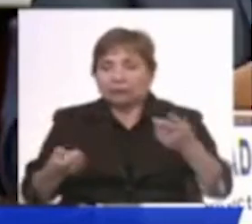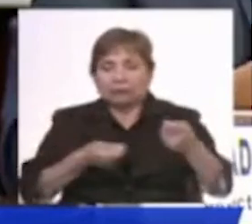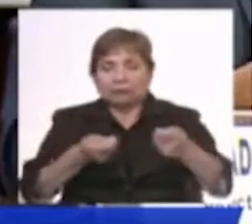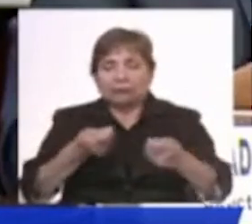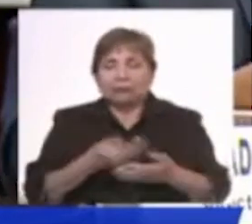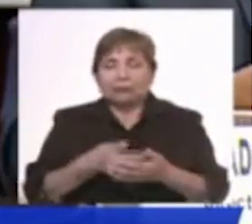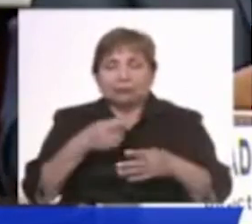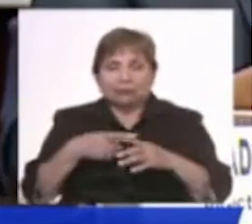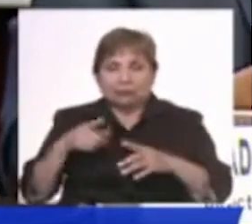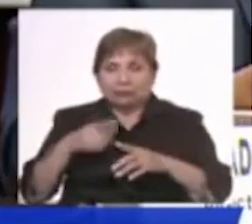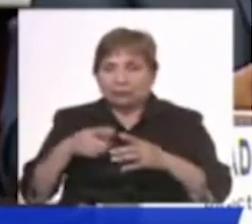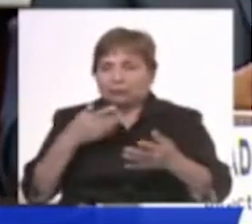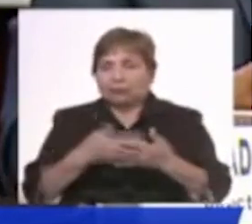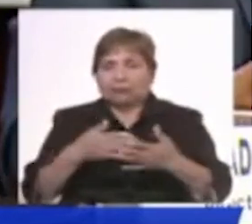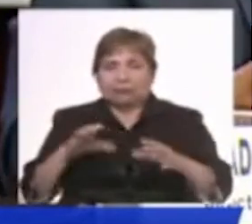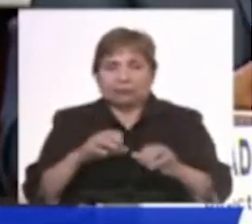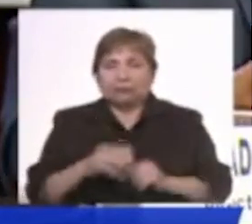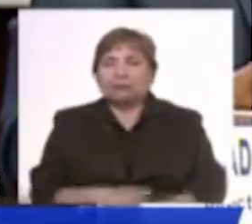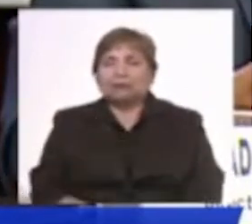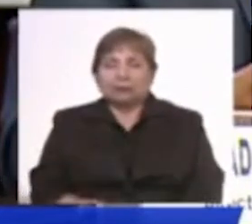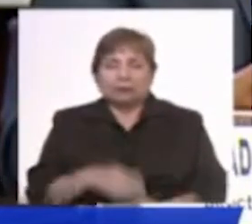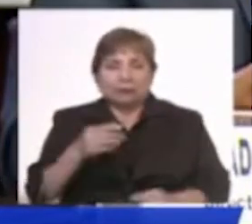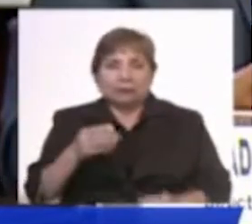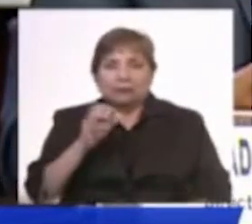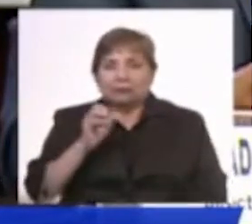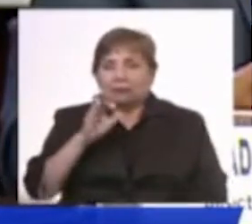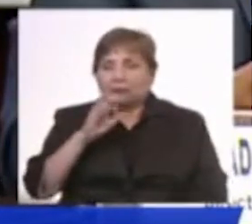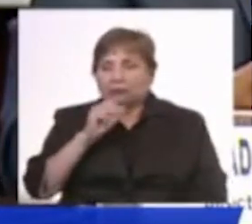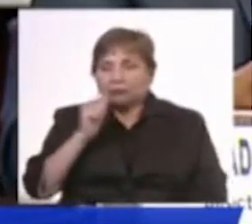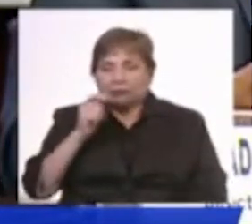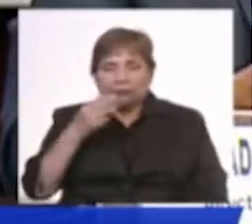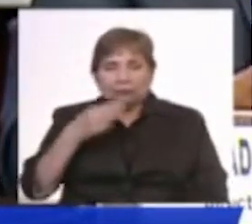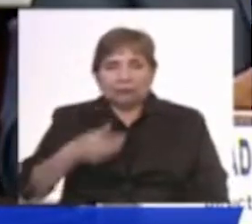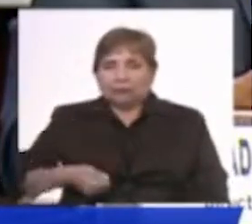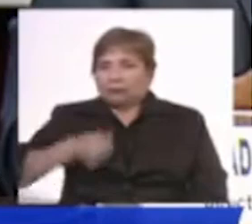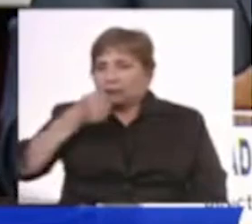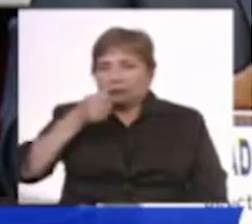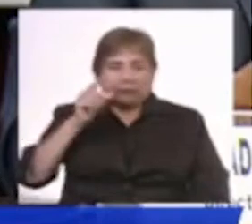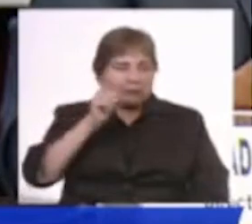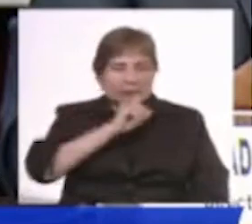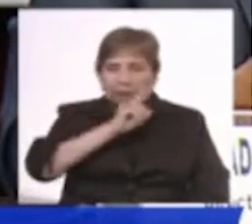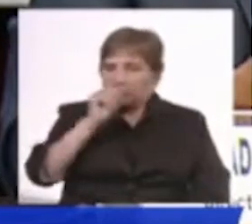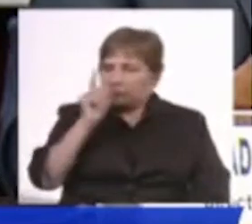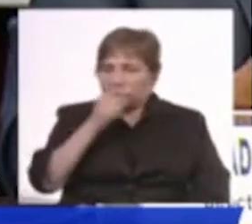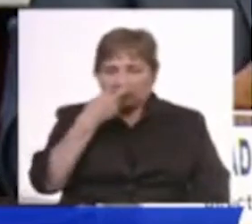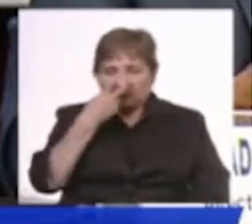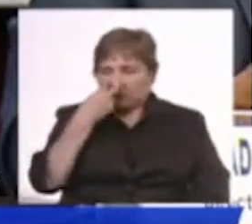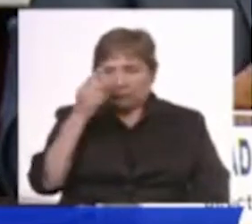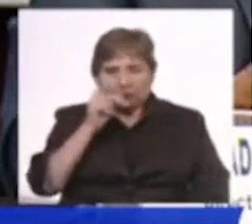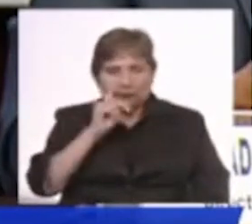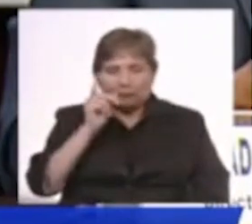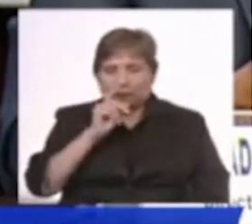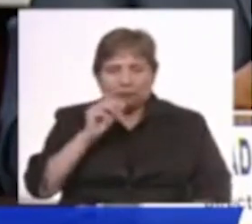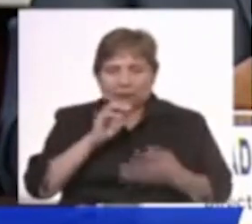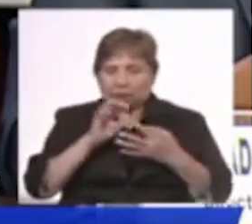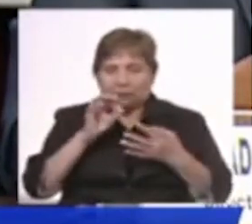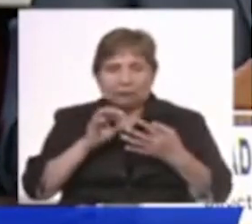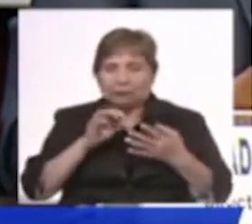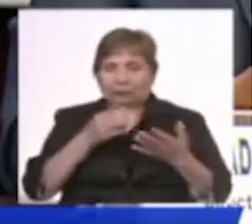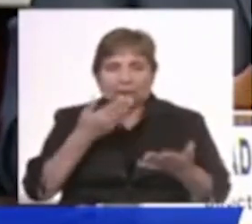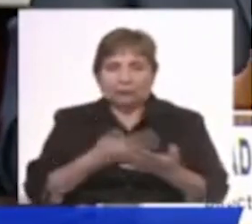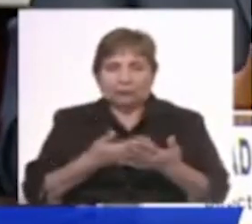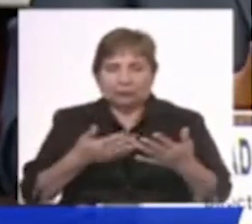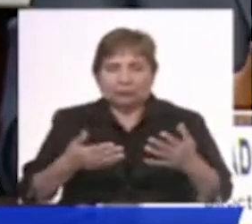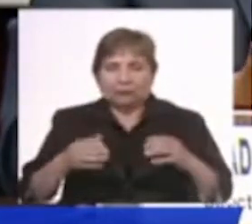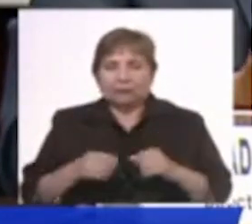administración, etcétera, de los bienes y servicios. El oficial mayor como tal no ve esos tipos de detalles que son ya parte